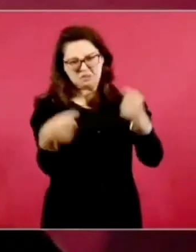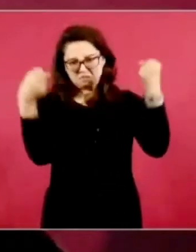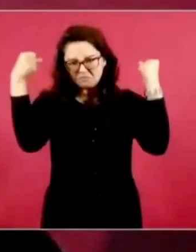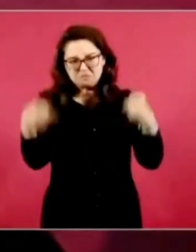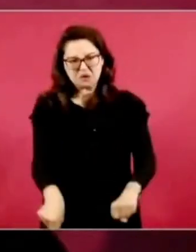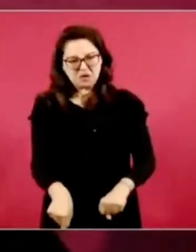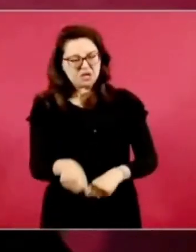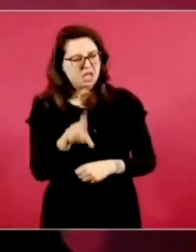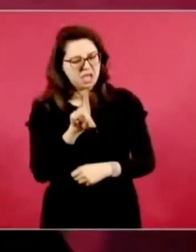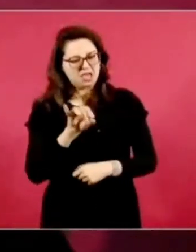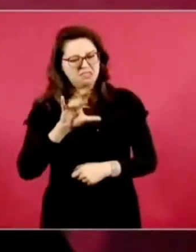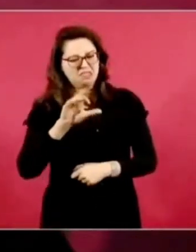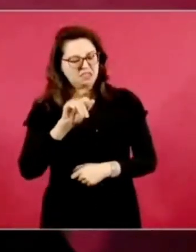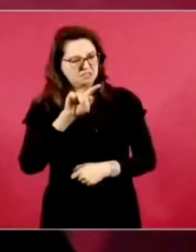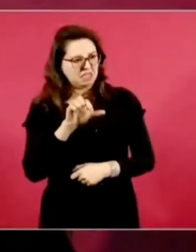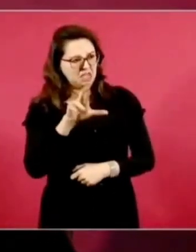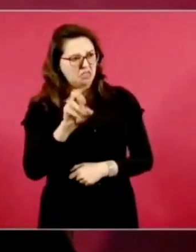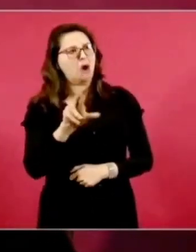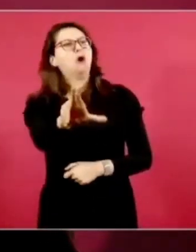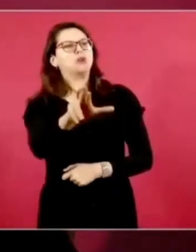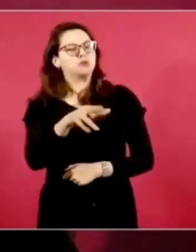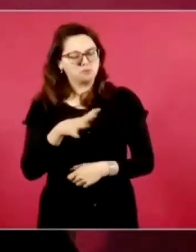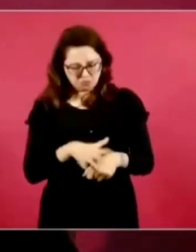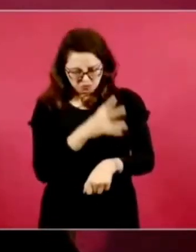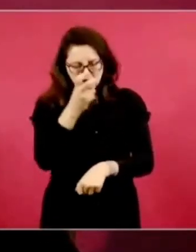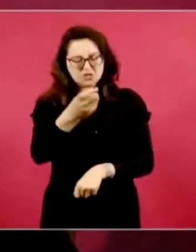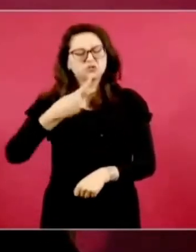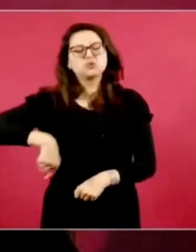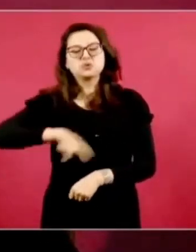me tacharan de dictador